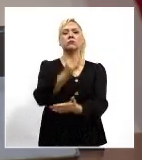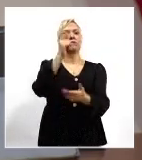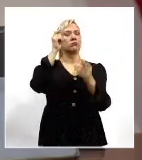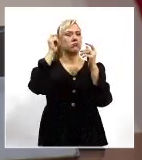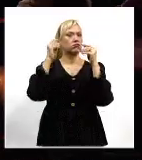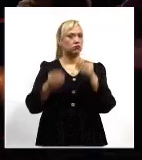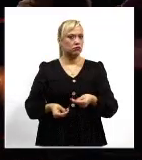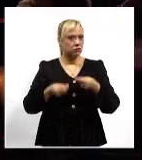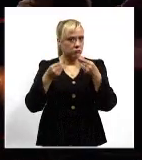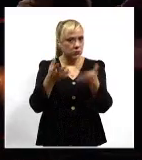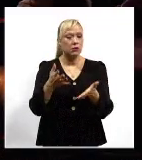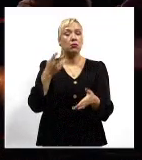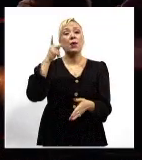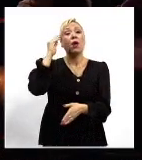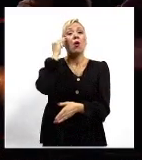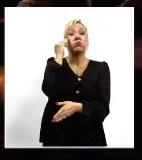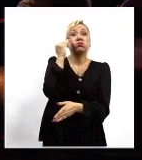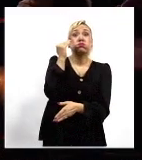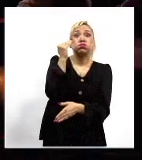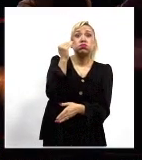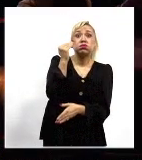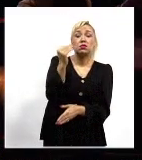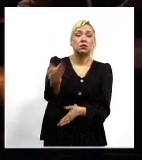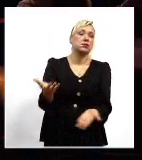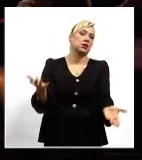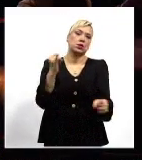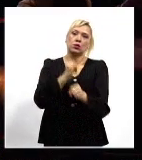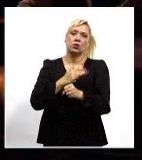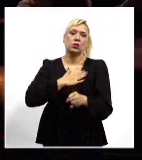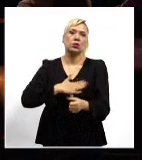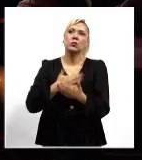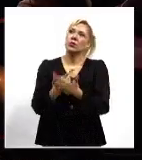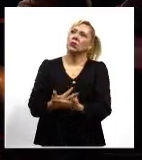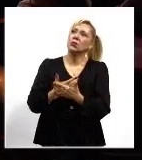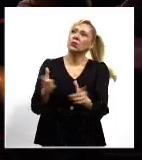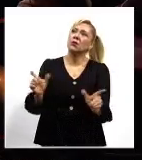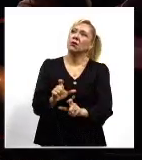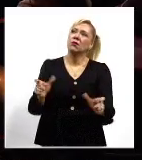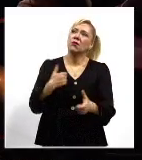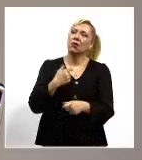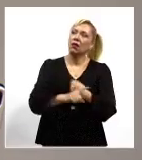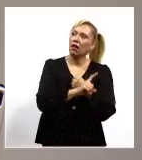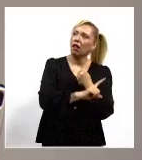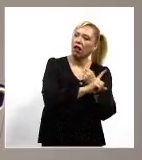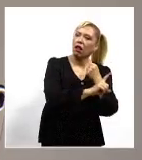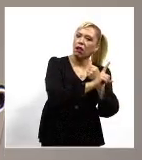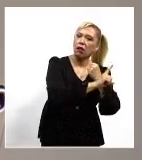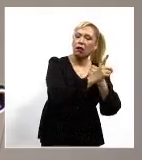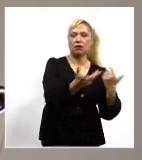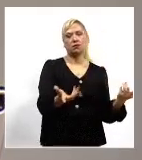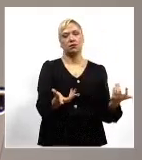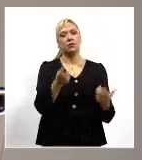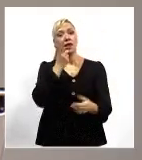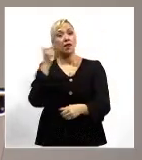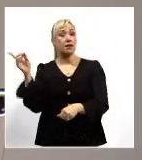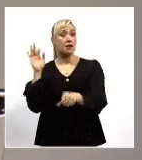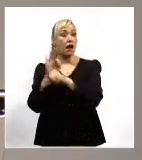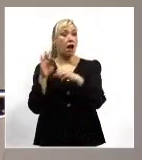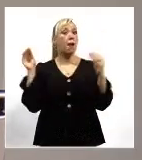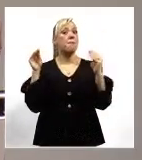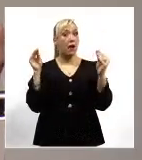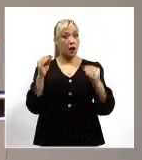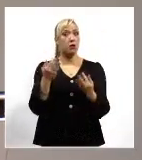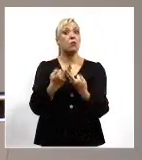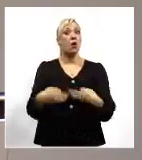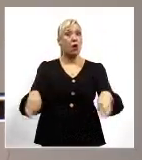forma de injusticia. Por su parte, la consejera Lilia Mónica López Benítez destacó las bondades del amparo, así como las bases conceptuales